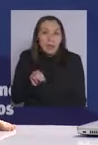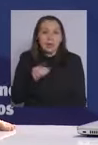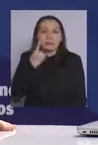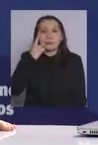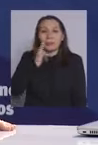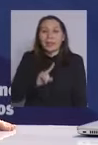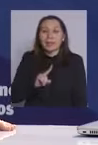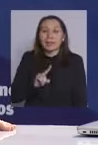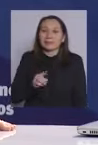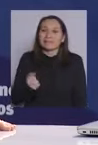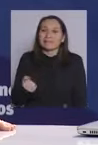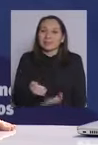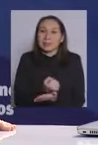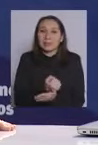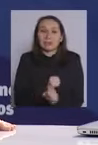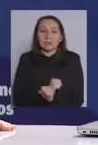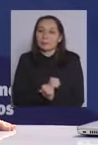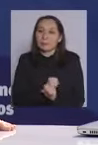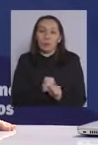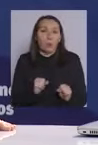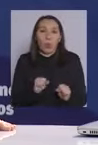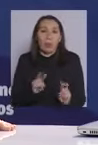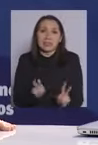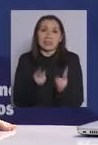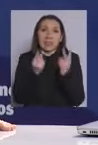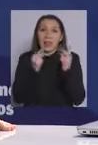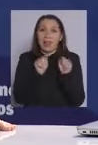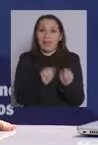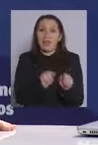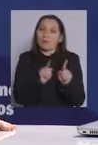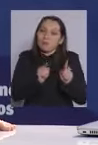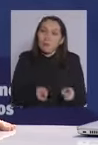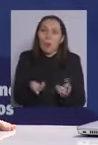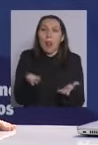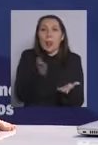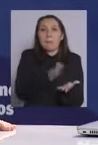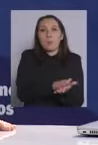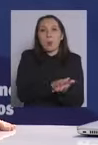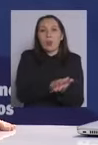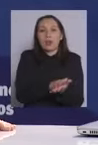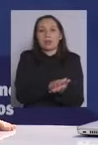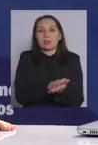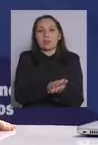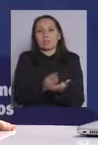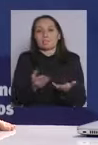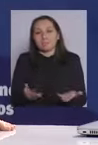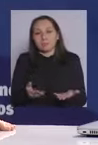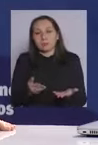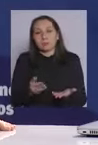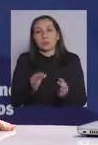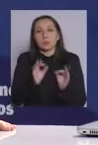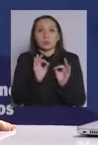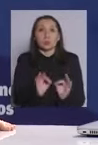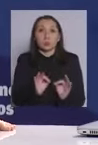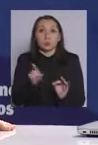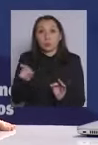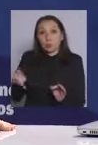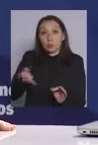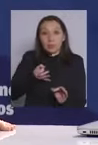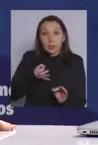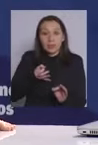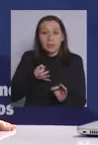pero desgraciadamente no fue posible volverla a la vida y falleció, como dice